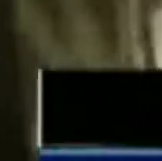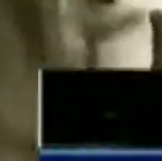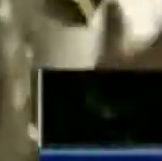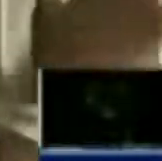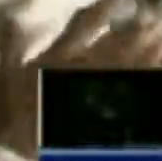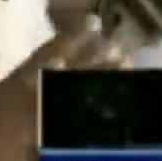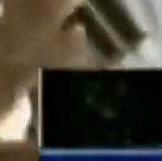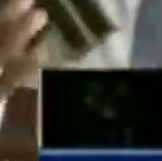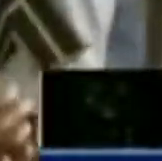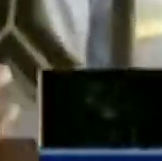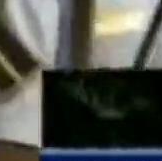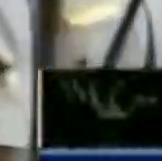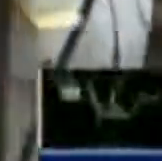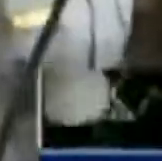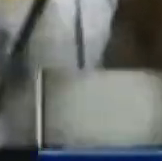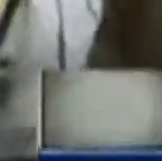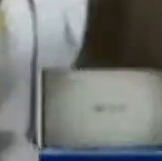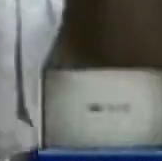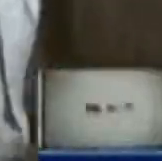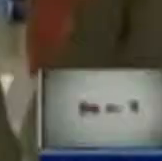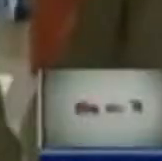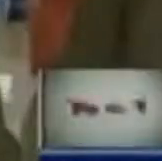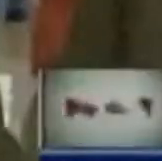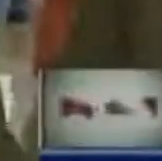póngale sabor pónganle sabor